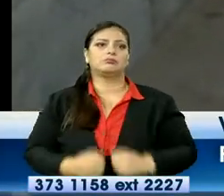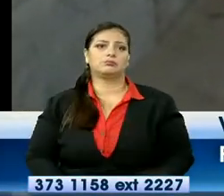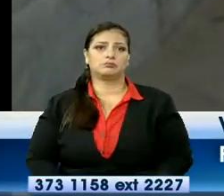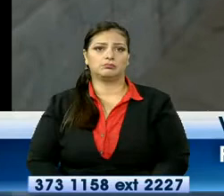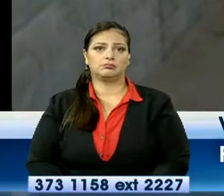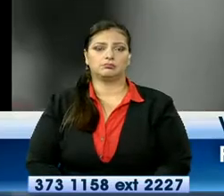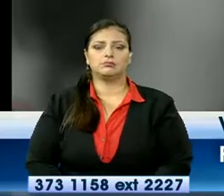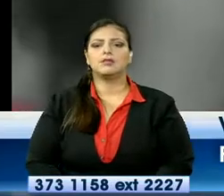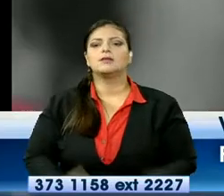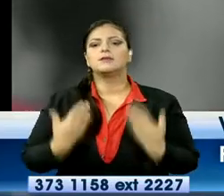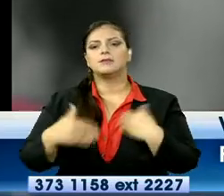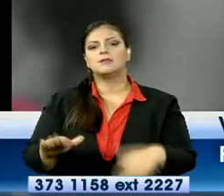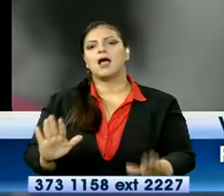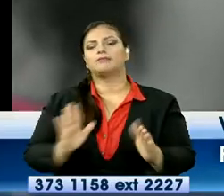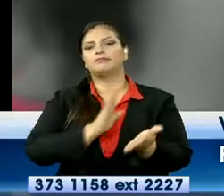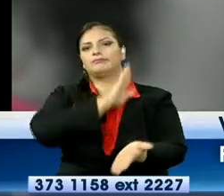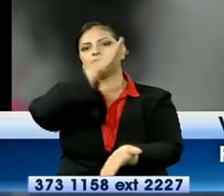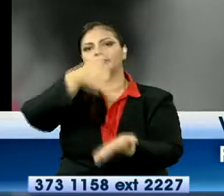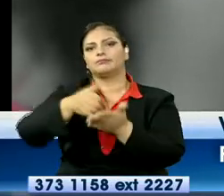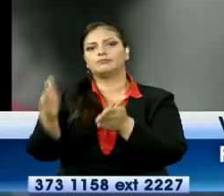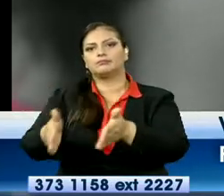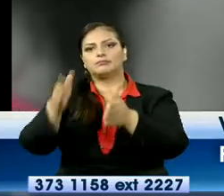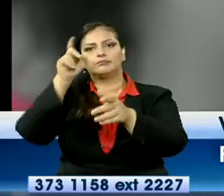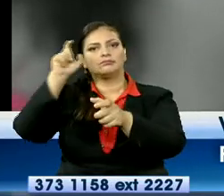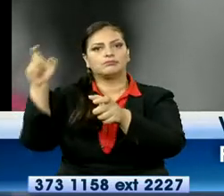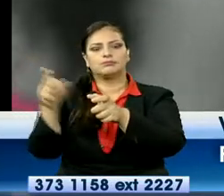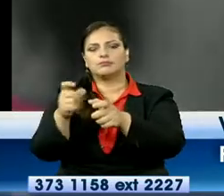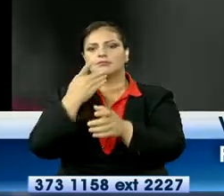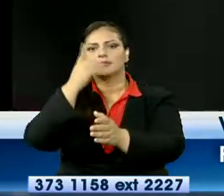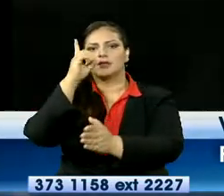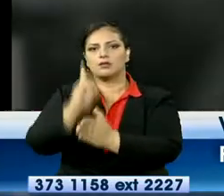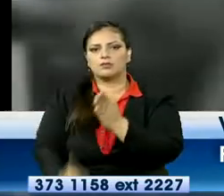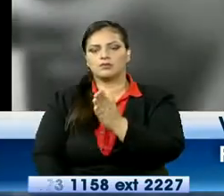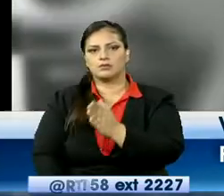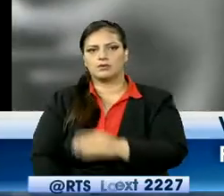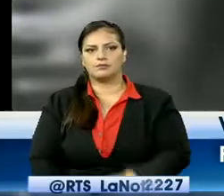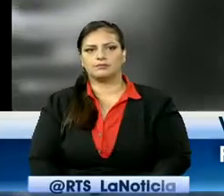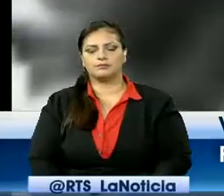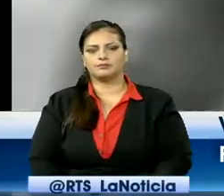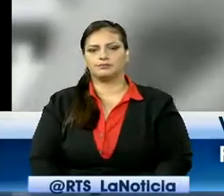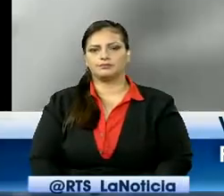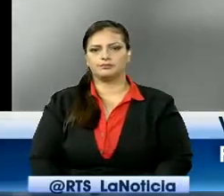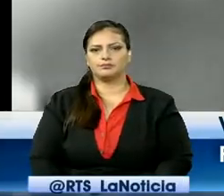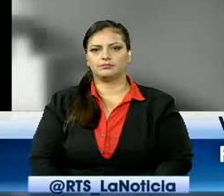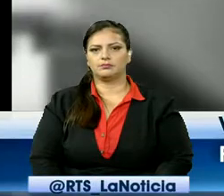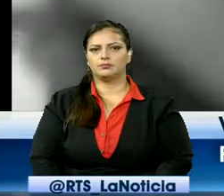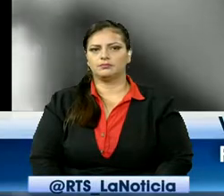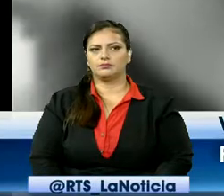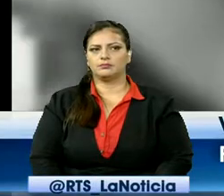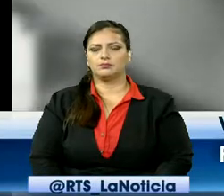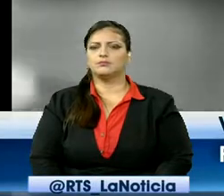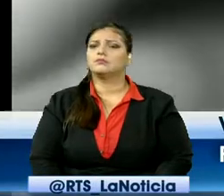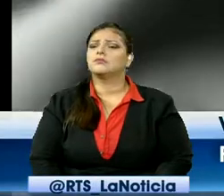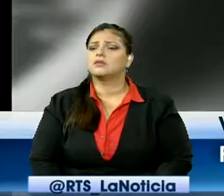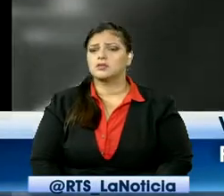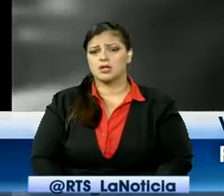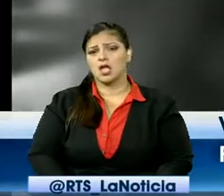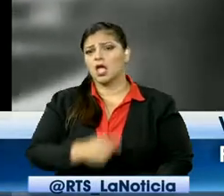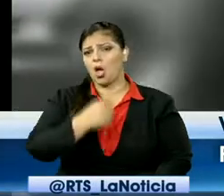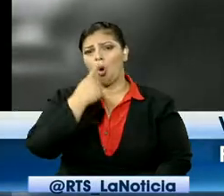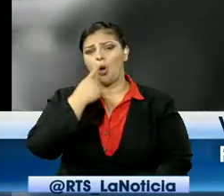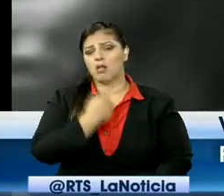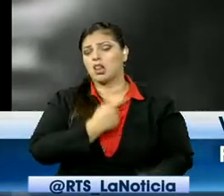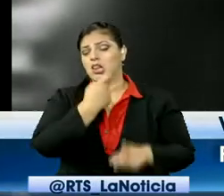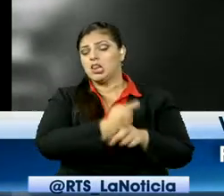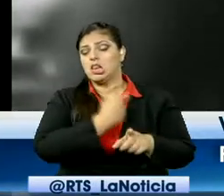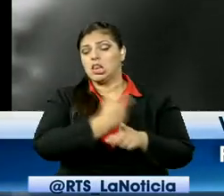contra del hombre que, luego de golpearla, dice, huyó. Todo porque no quiero regresar con él. Y delante de mi